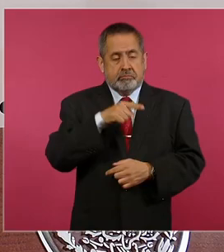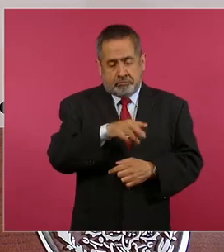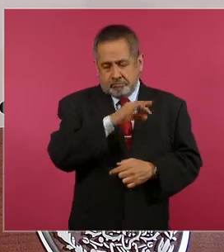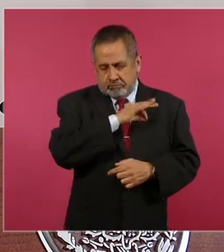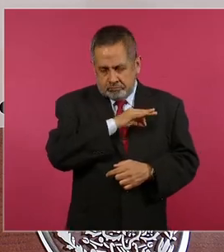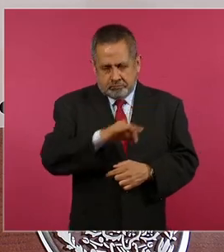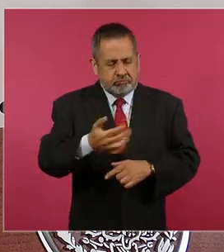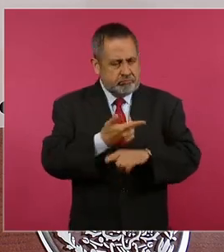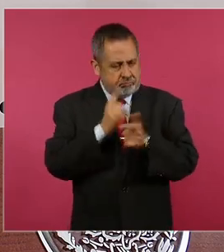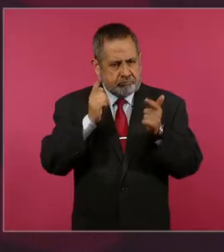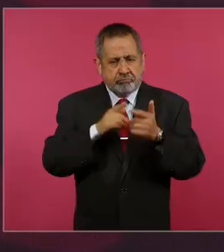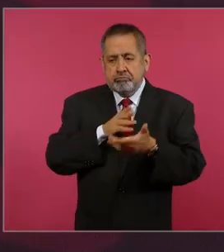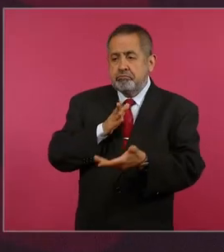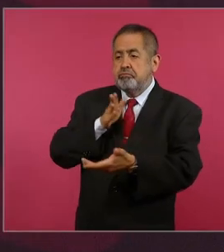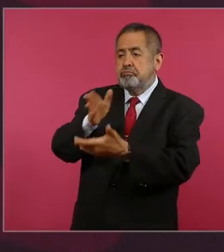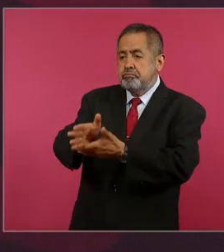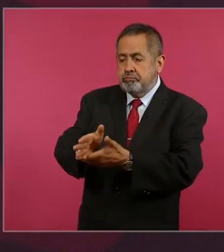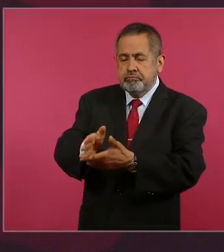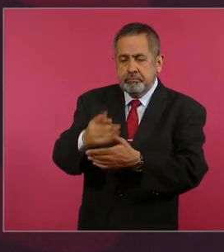que